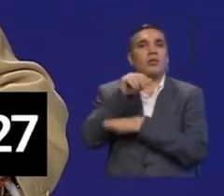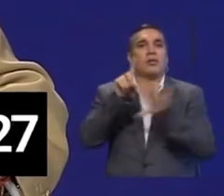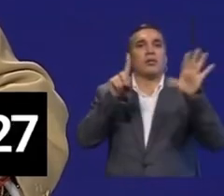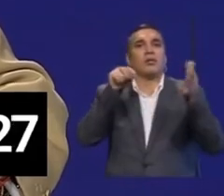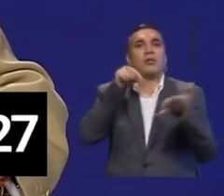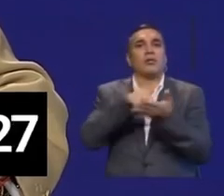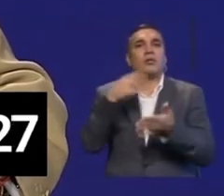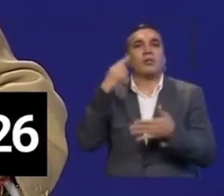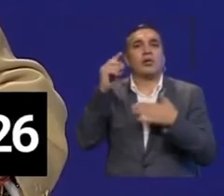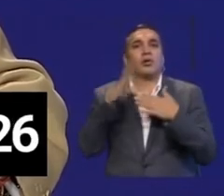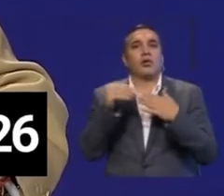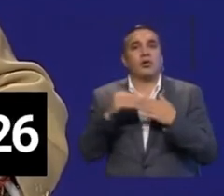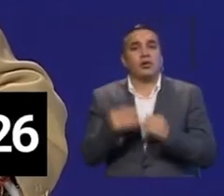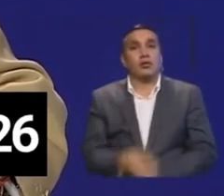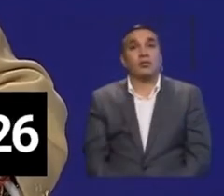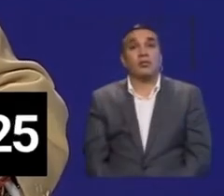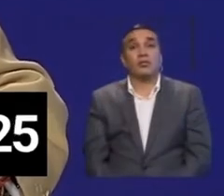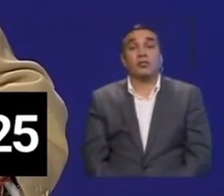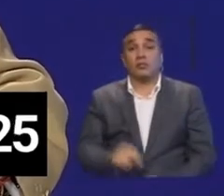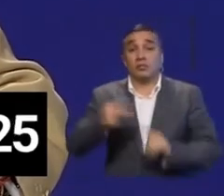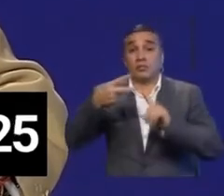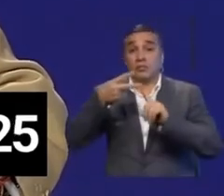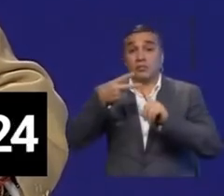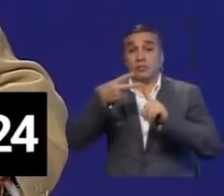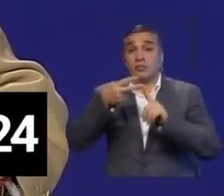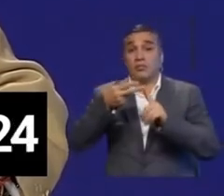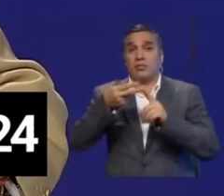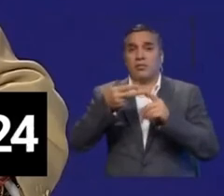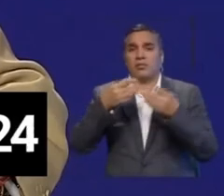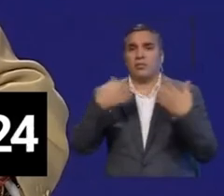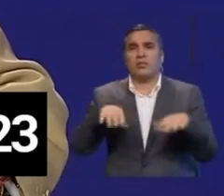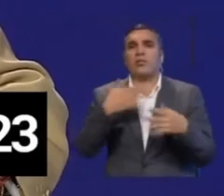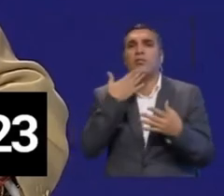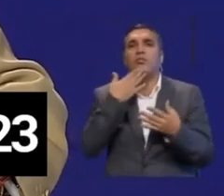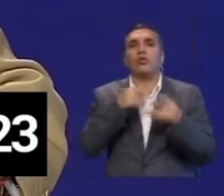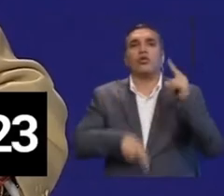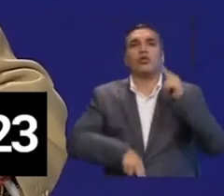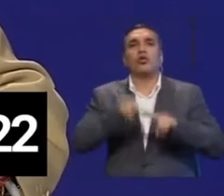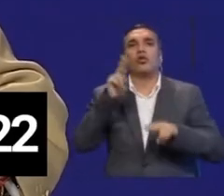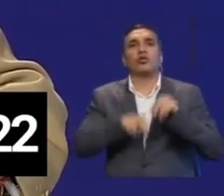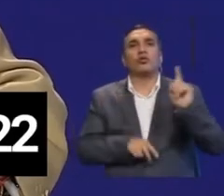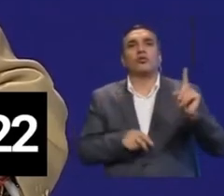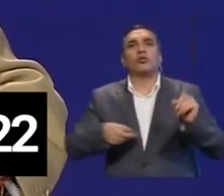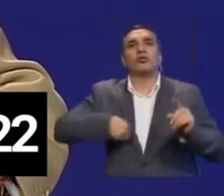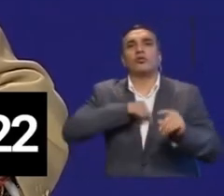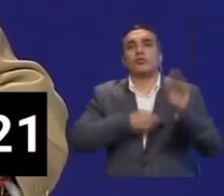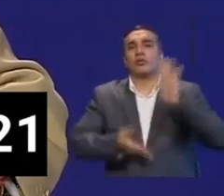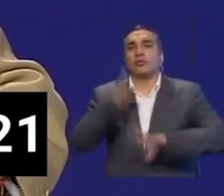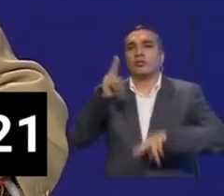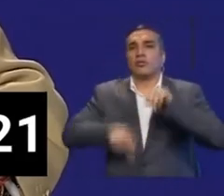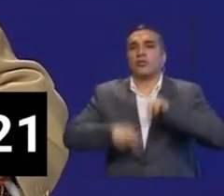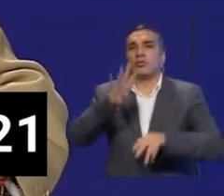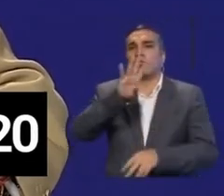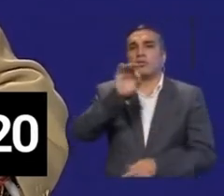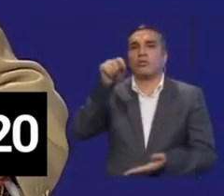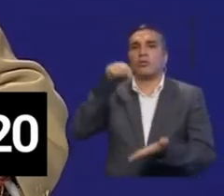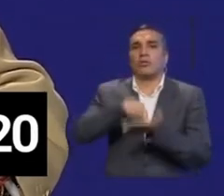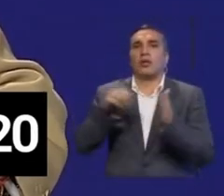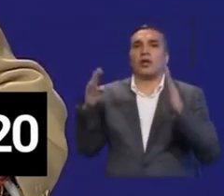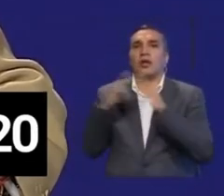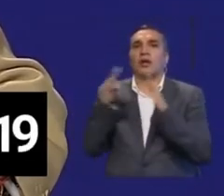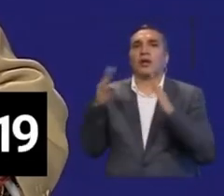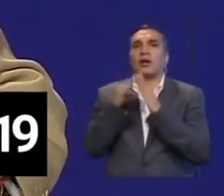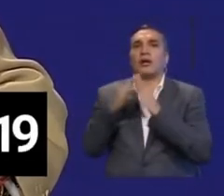mil millones de dólares. Y la segunda fuente de riqueza es la construcción. Vamos a construir 400 mil